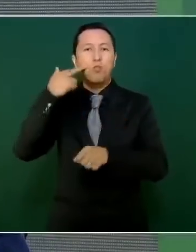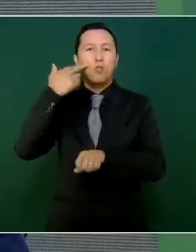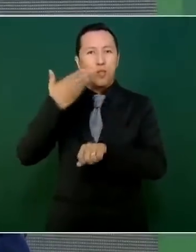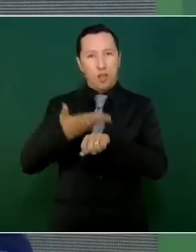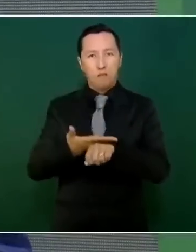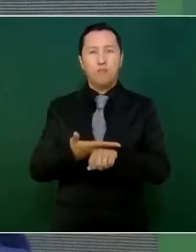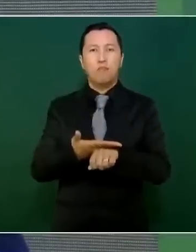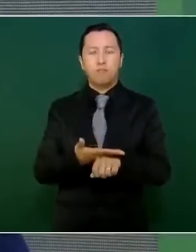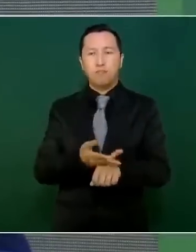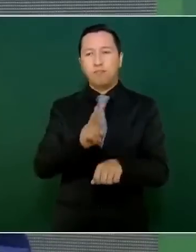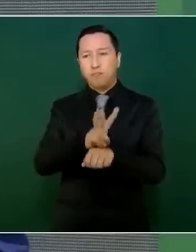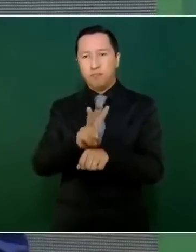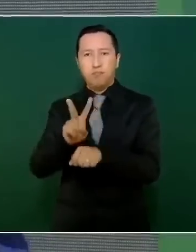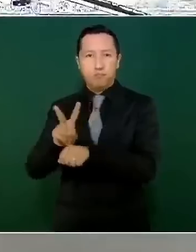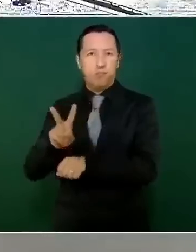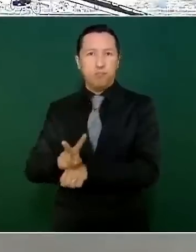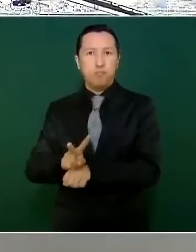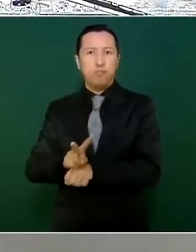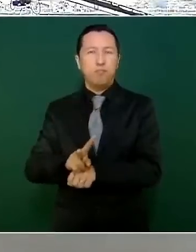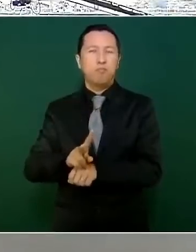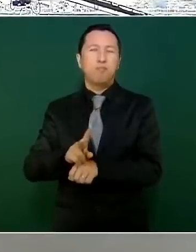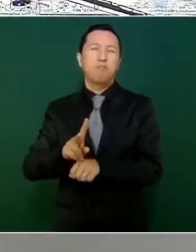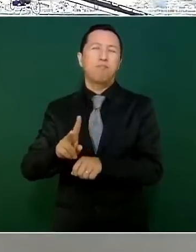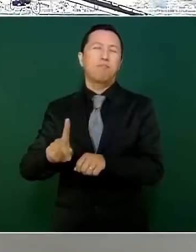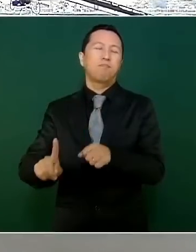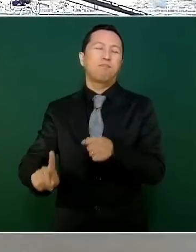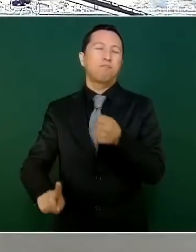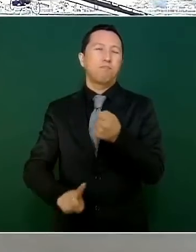y ahí empezó el problema.